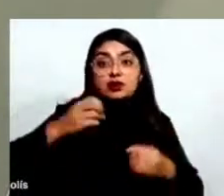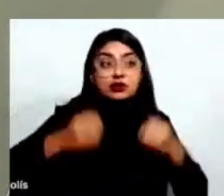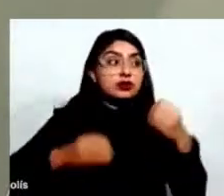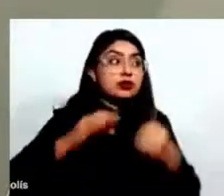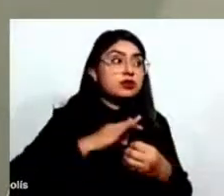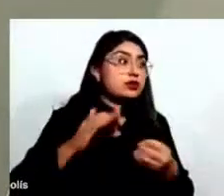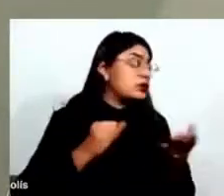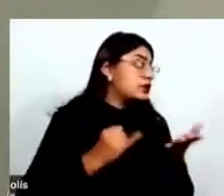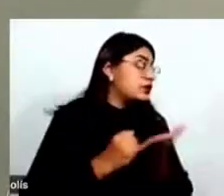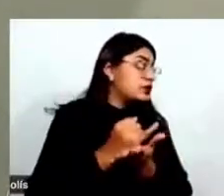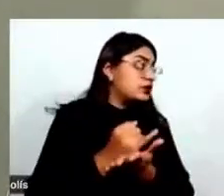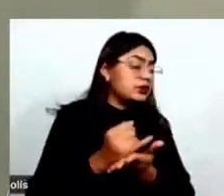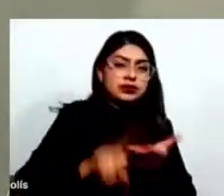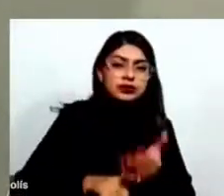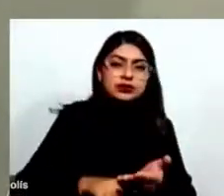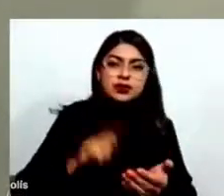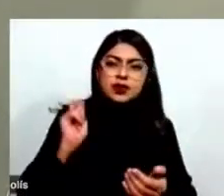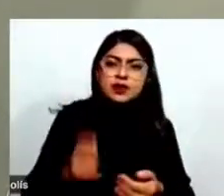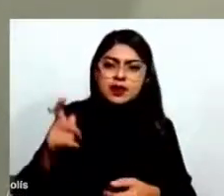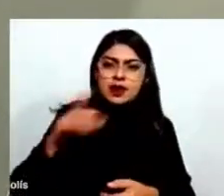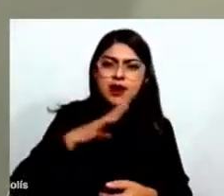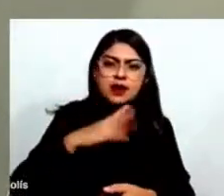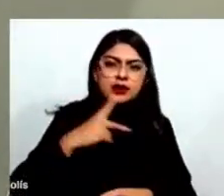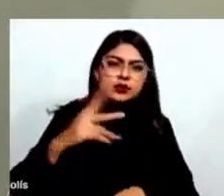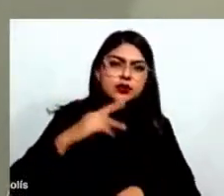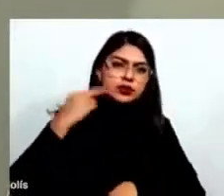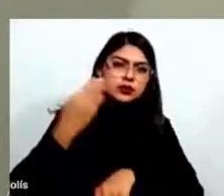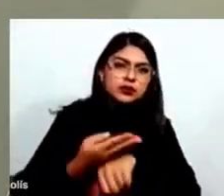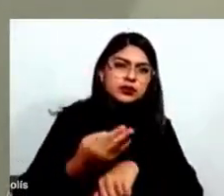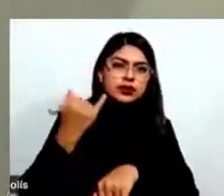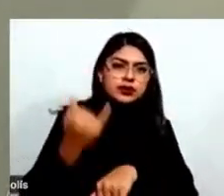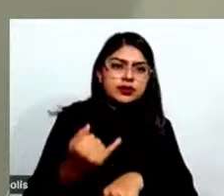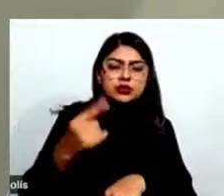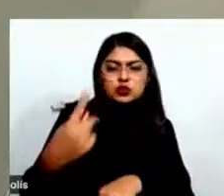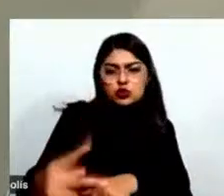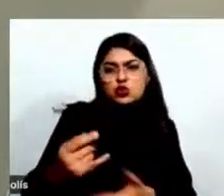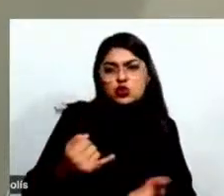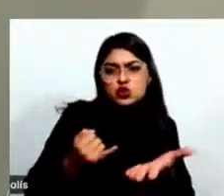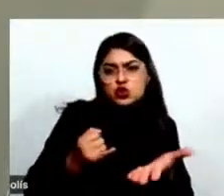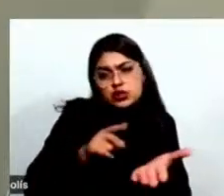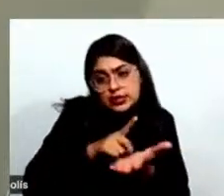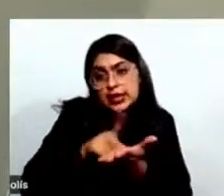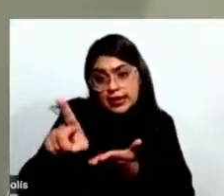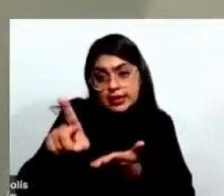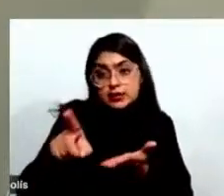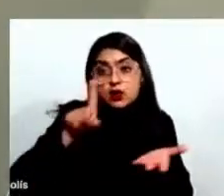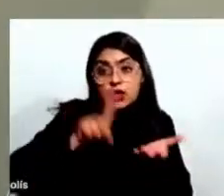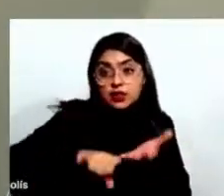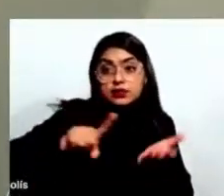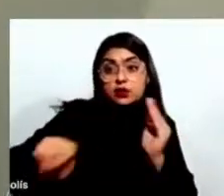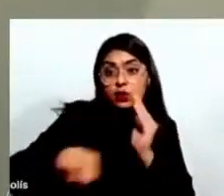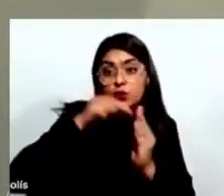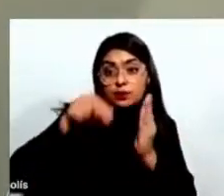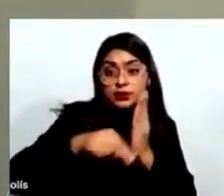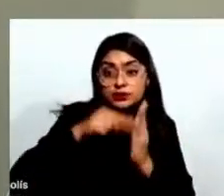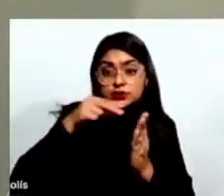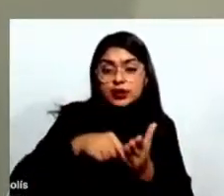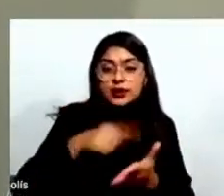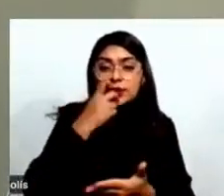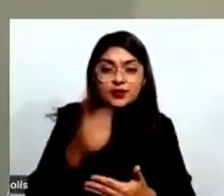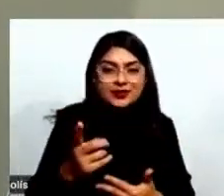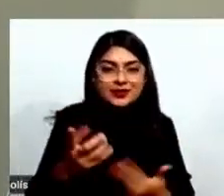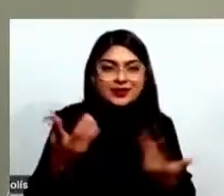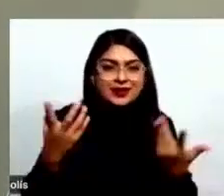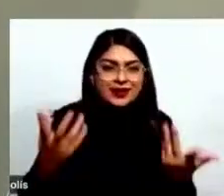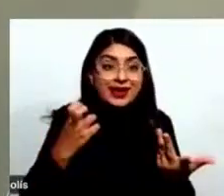digamos una potestad, era un derecho reconocido por la Convención. Y es un giro interesante, creo que luego